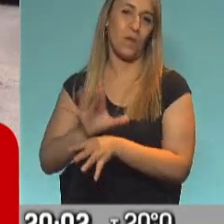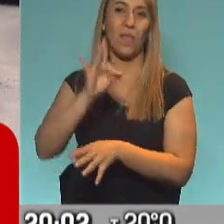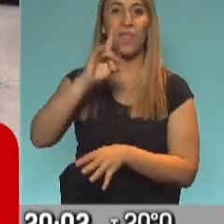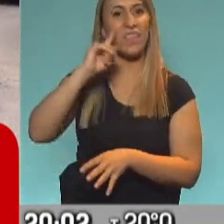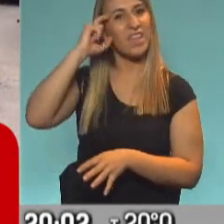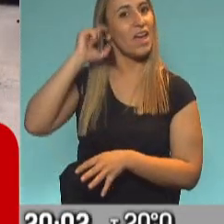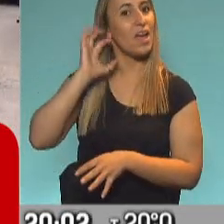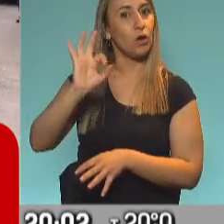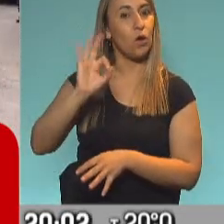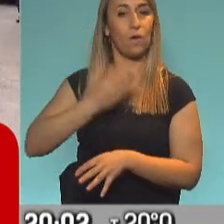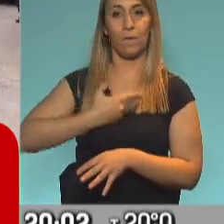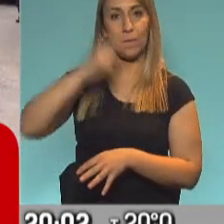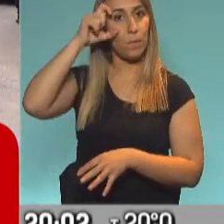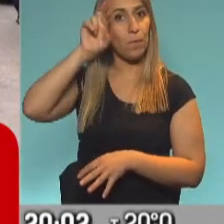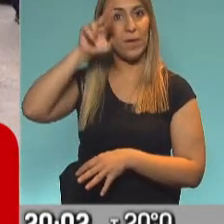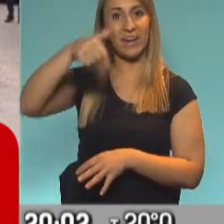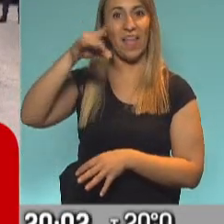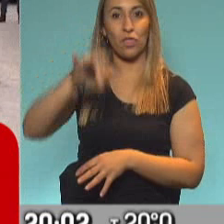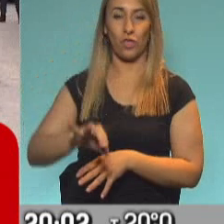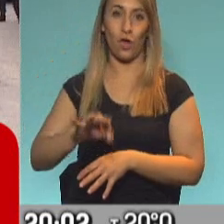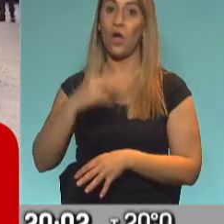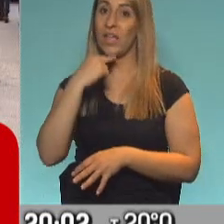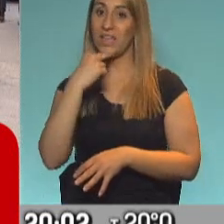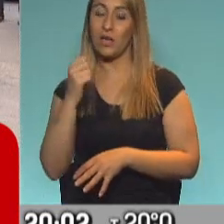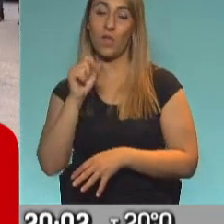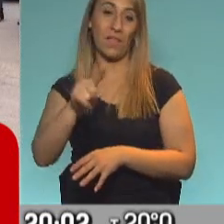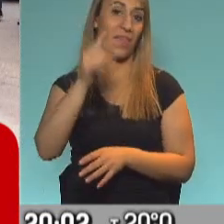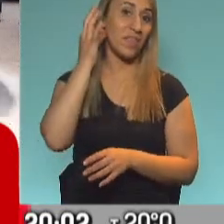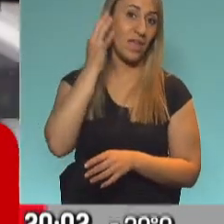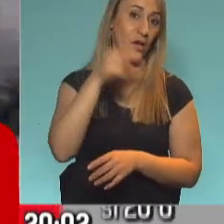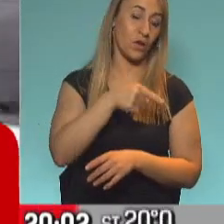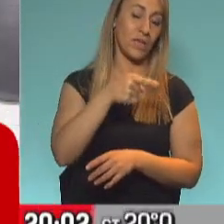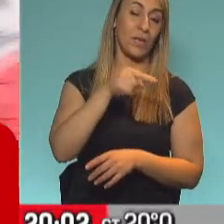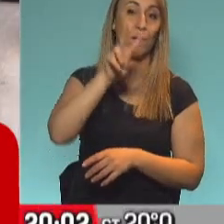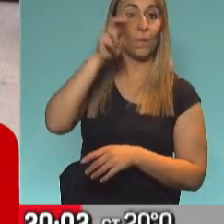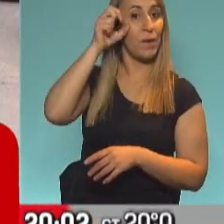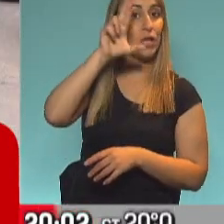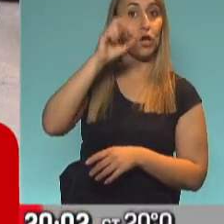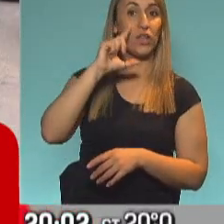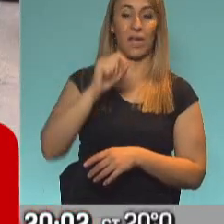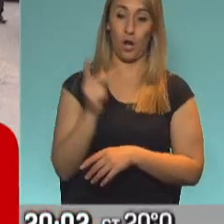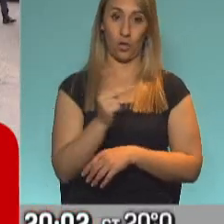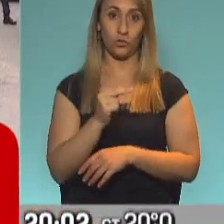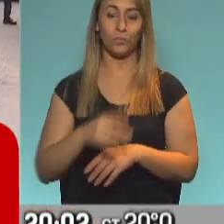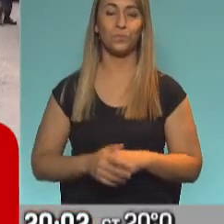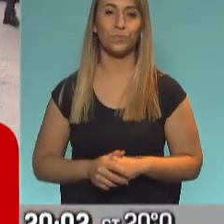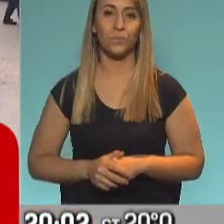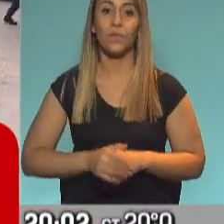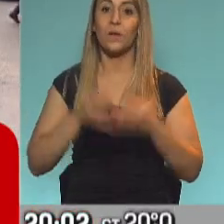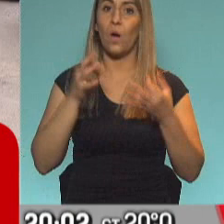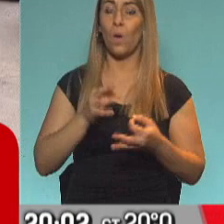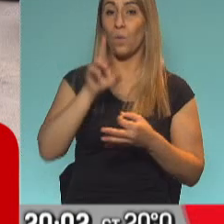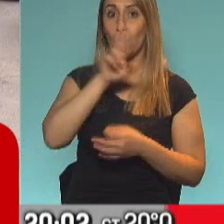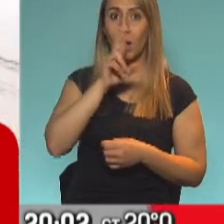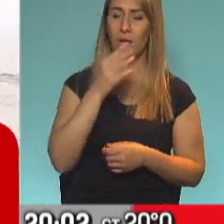Diego Fernando, que es el hijo de Maradona y Verónica Ojeda. Les decía que Verónica declaró por